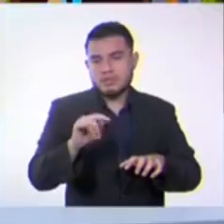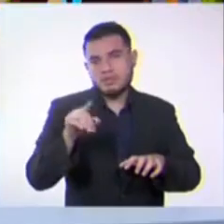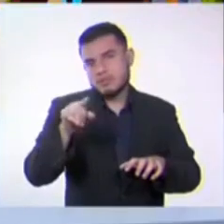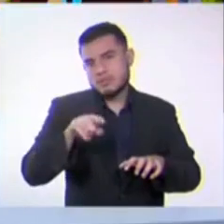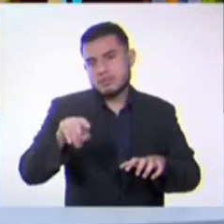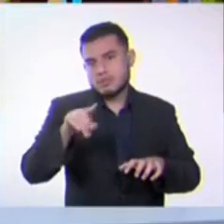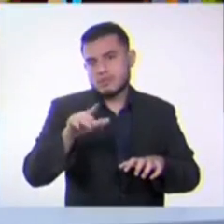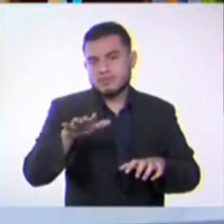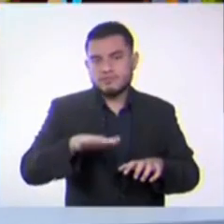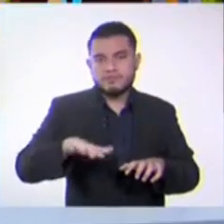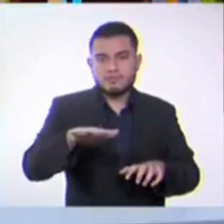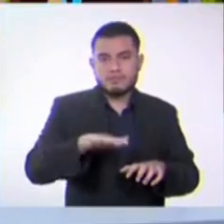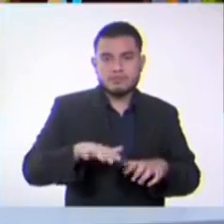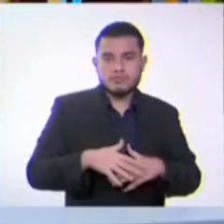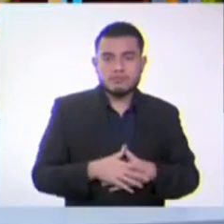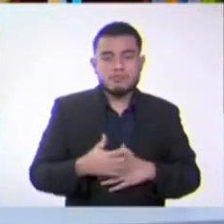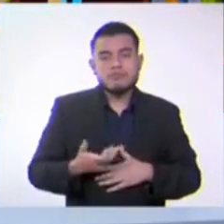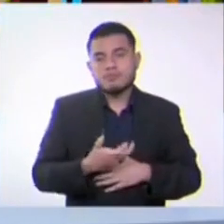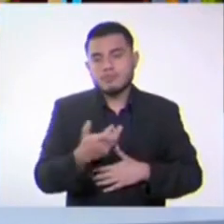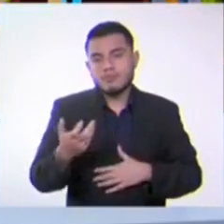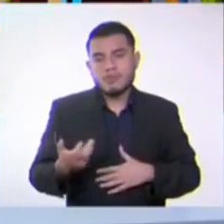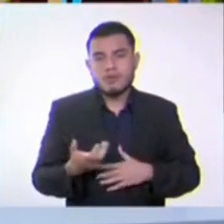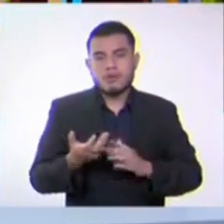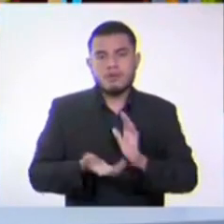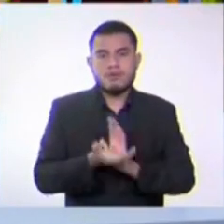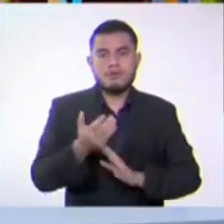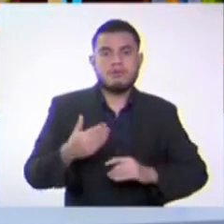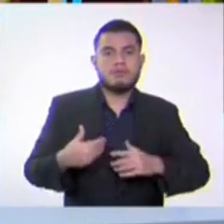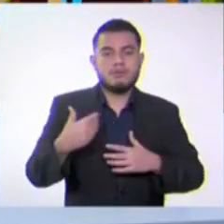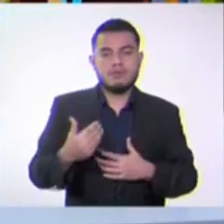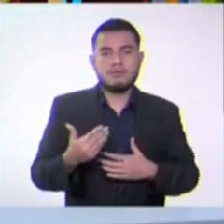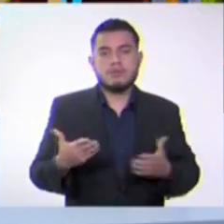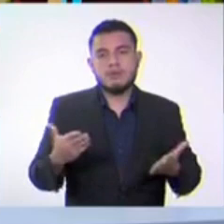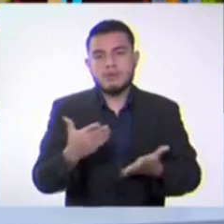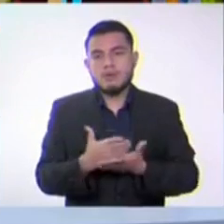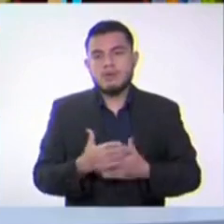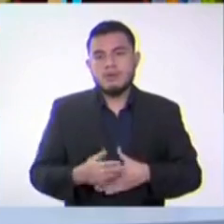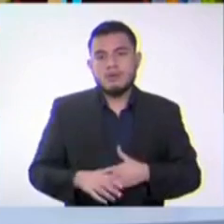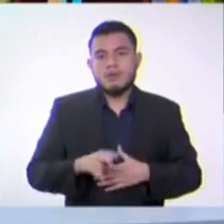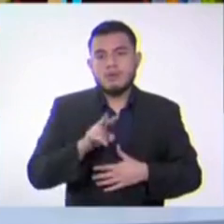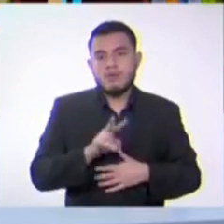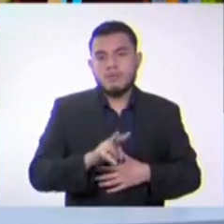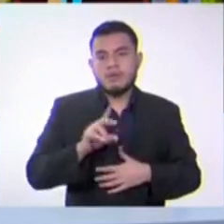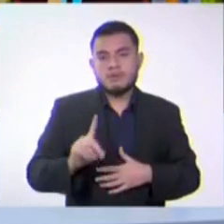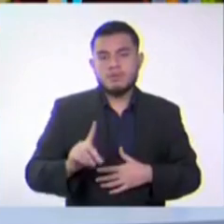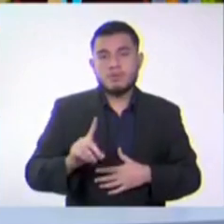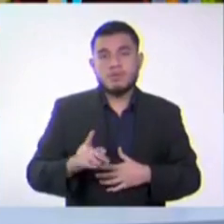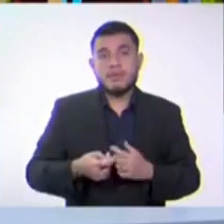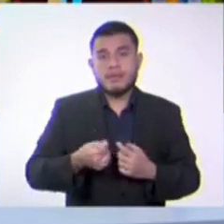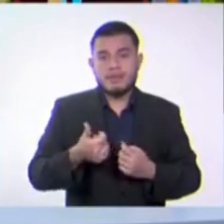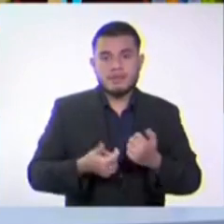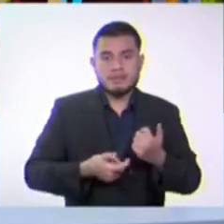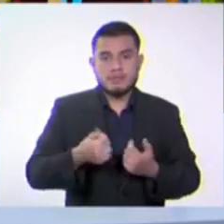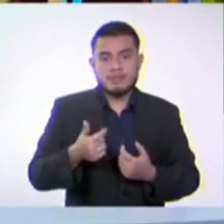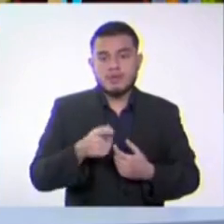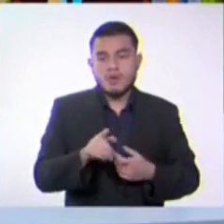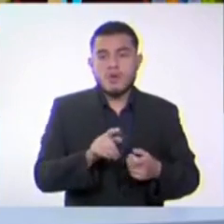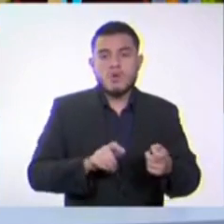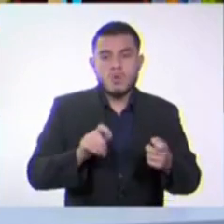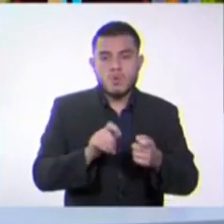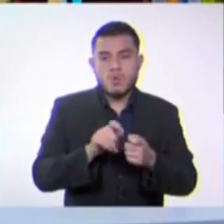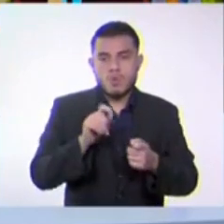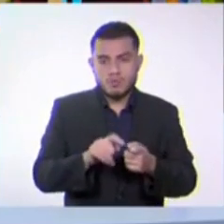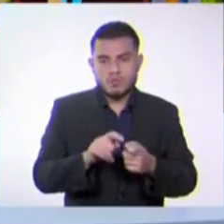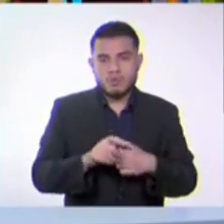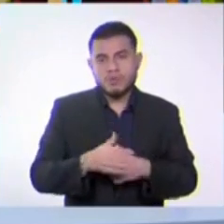región. Si seguimos avanzando en el año, vamos a llegar al 21 de diciembre. Justo aquí